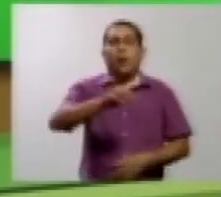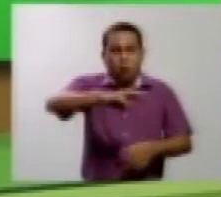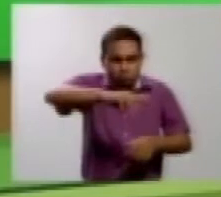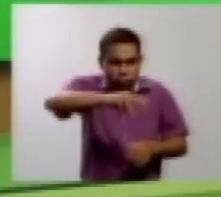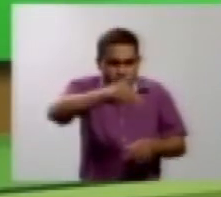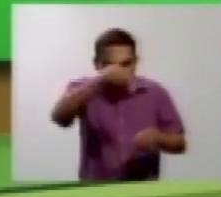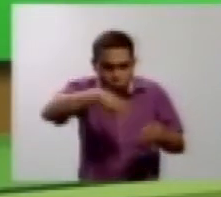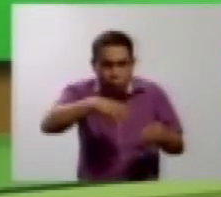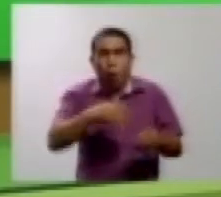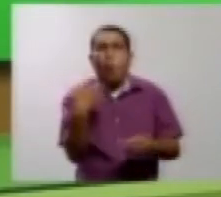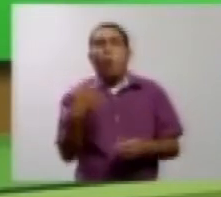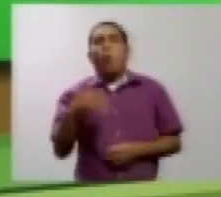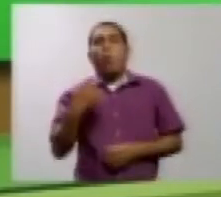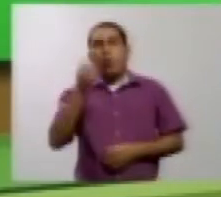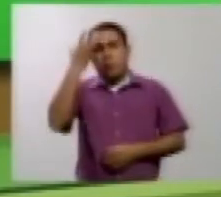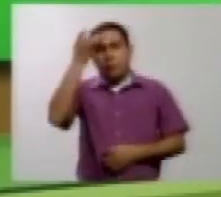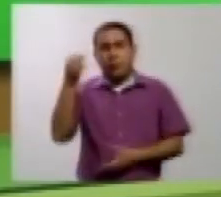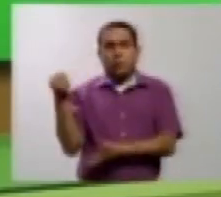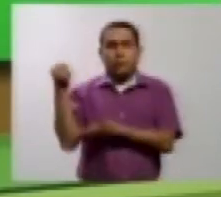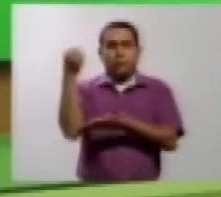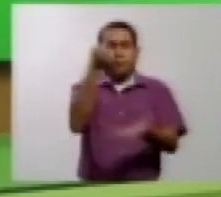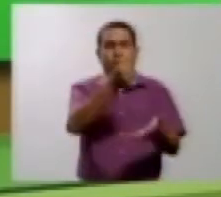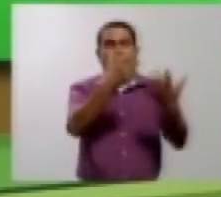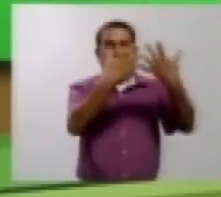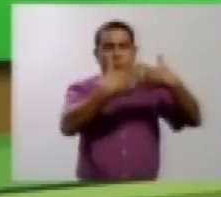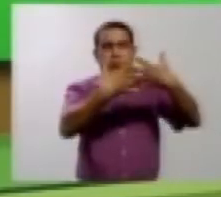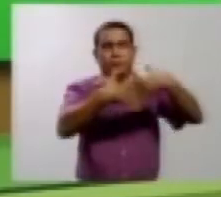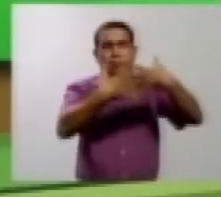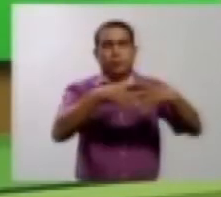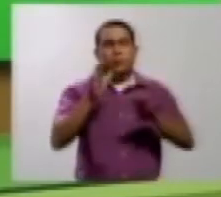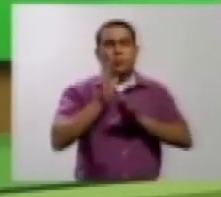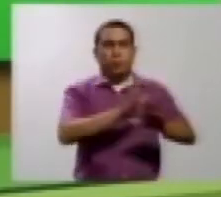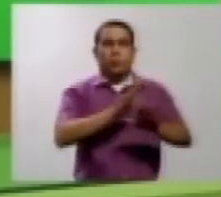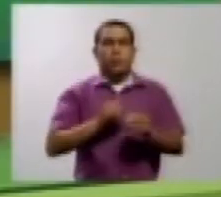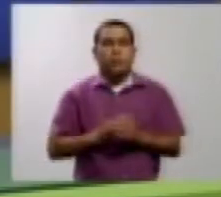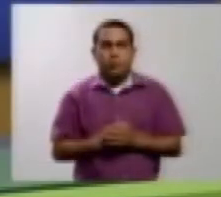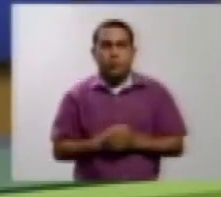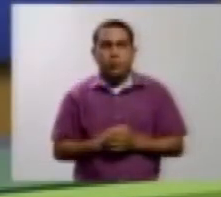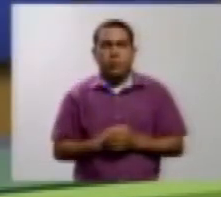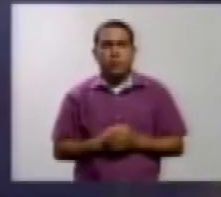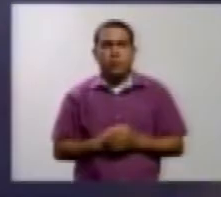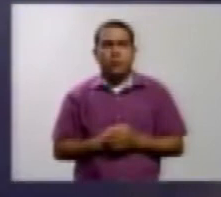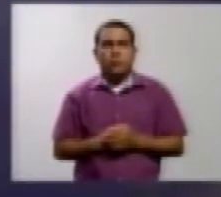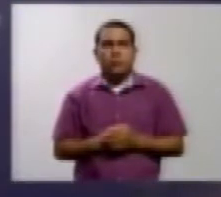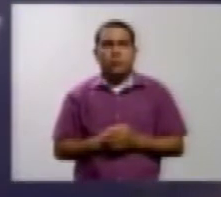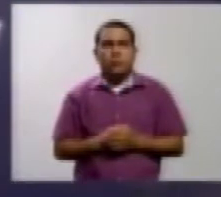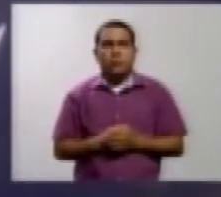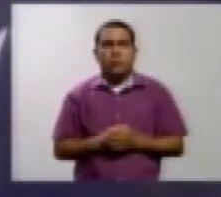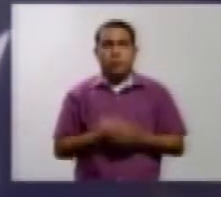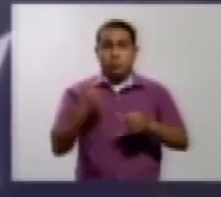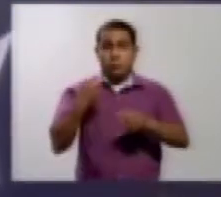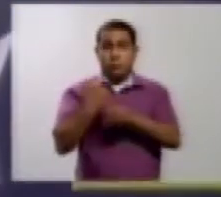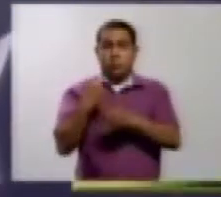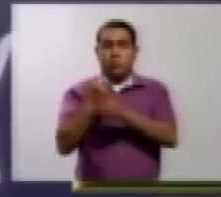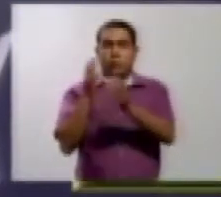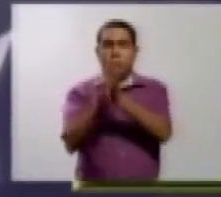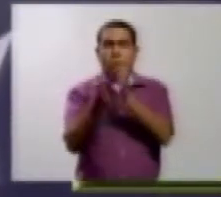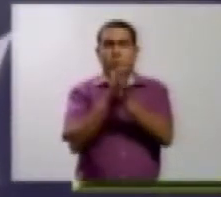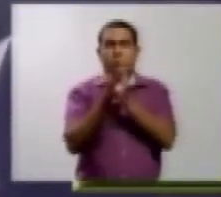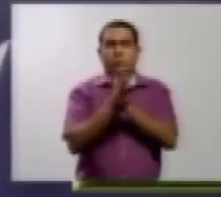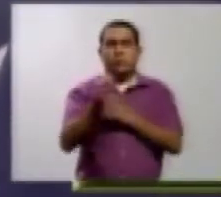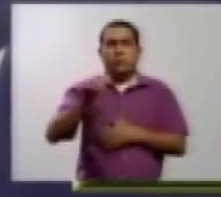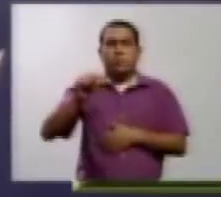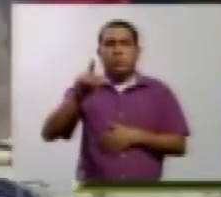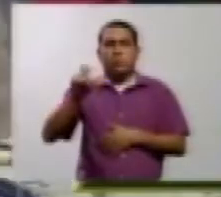a una inversión realizada por ADESA, operador de acueducto y alcantarillado. Los trabajos que ha realizado ADESA